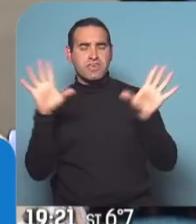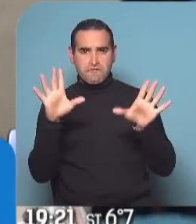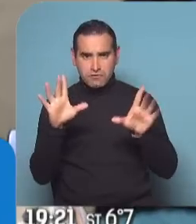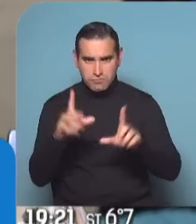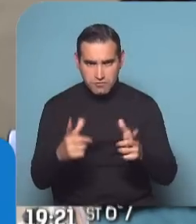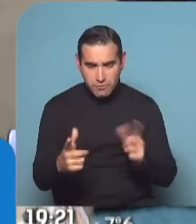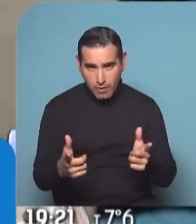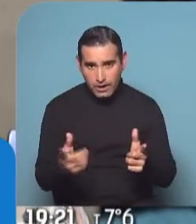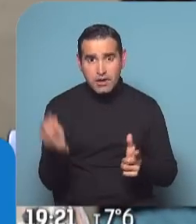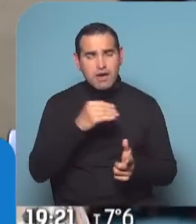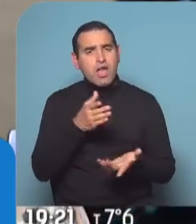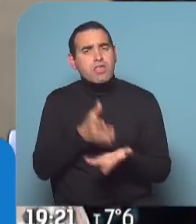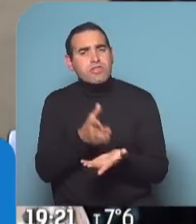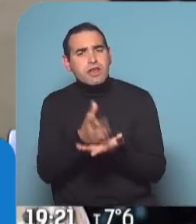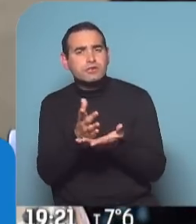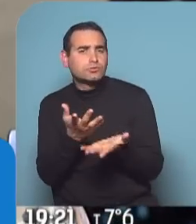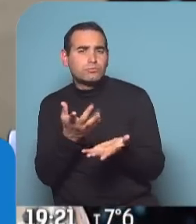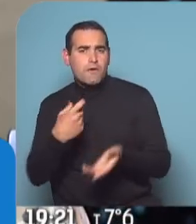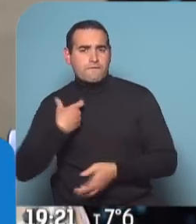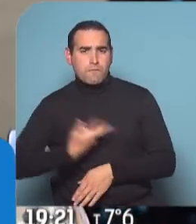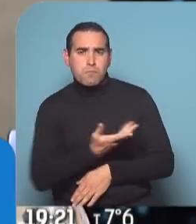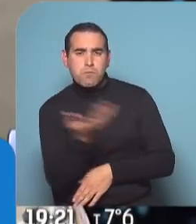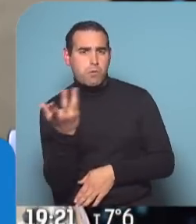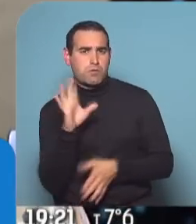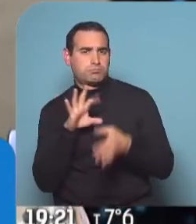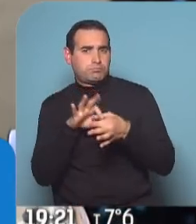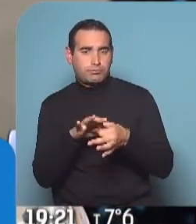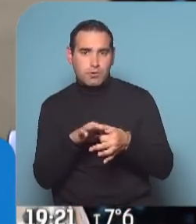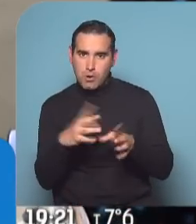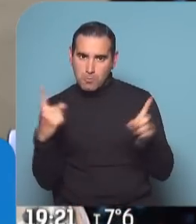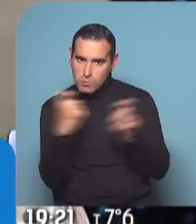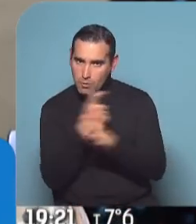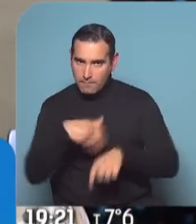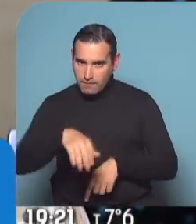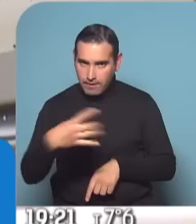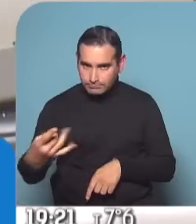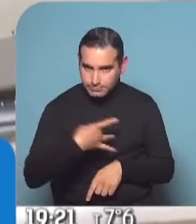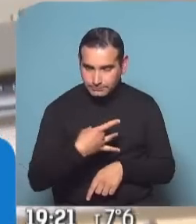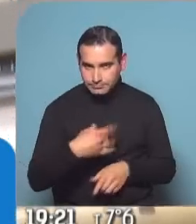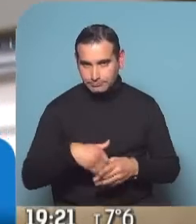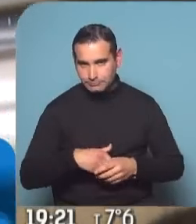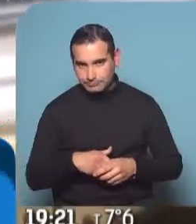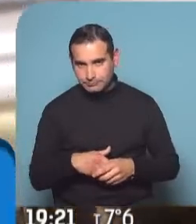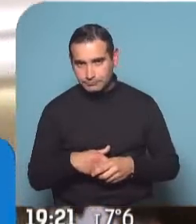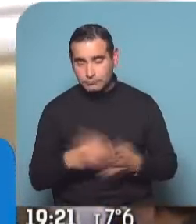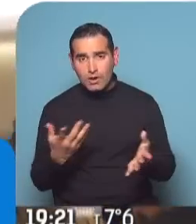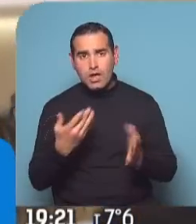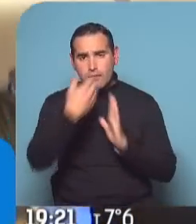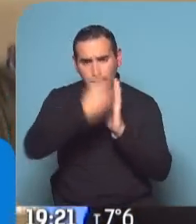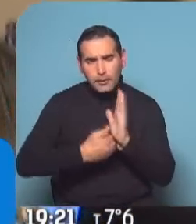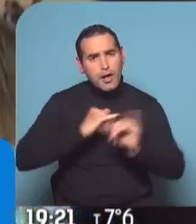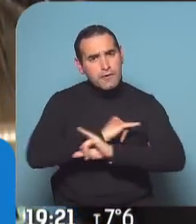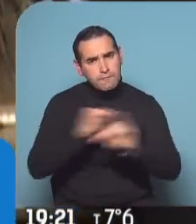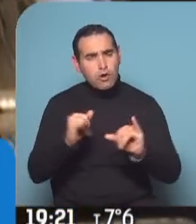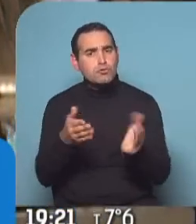asociación y el derecho a participar en la vida pública conllevan un riesgo de represalias y represión. Nuestro informe da cuenta